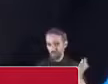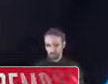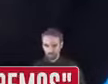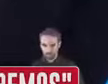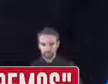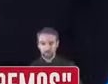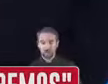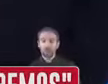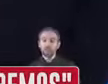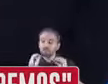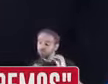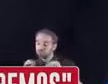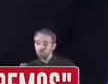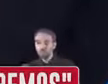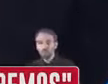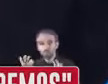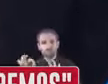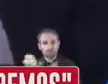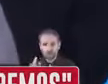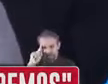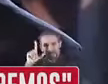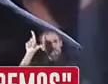pusimos el país